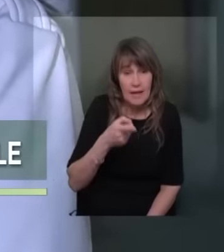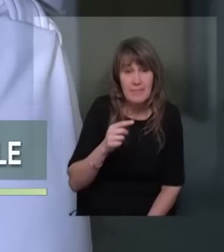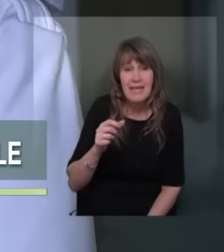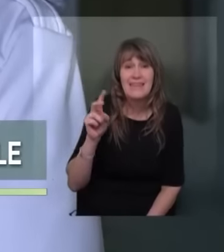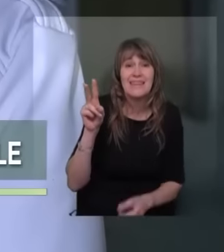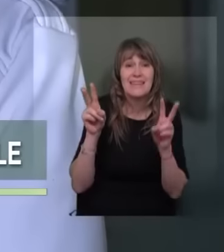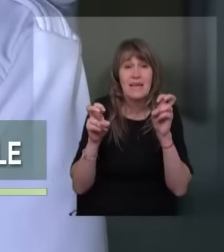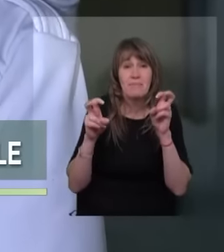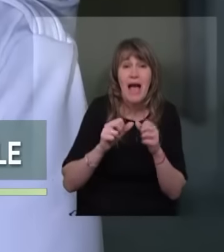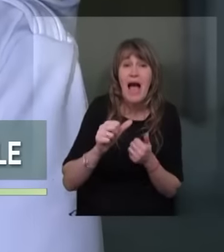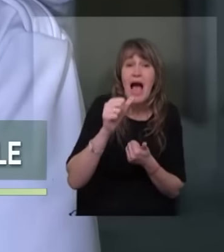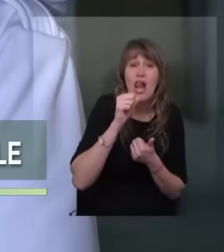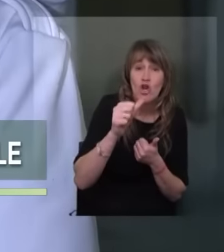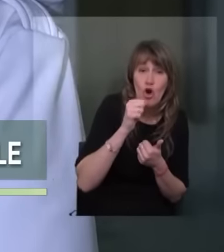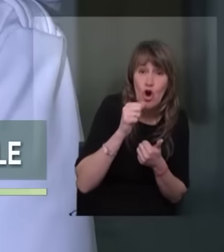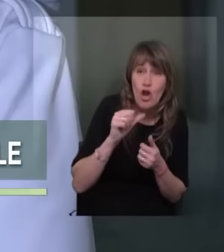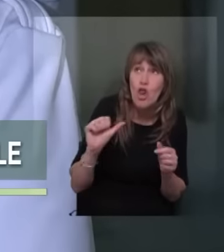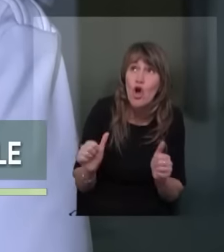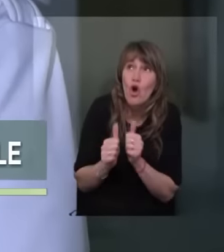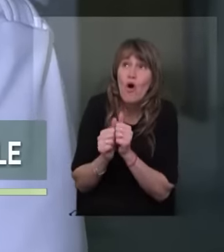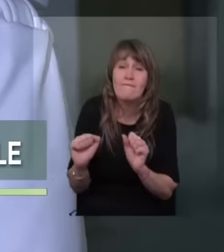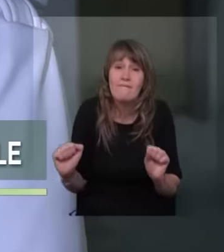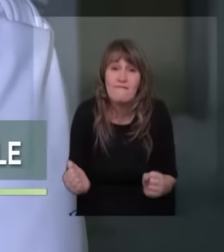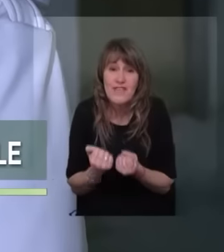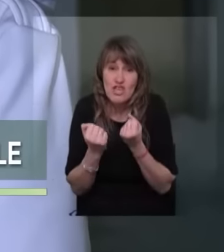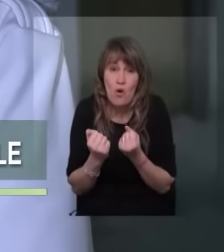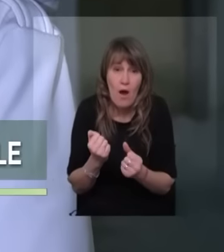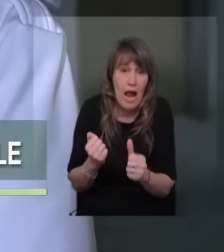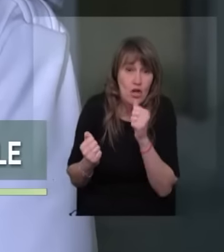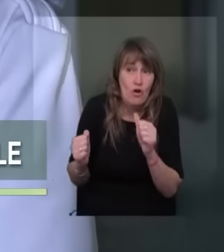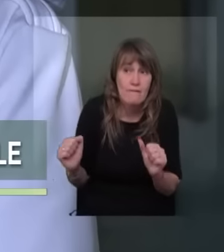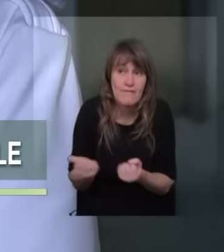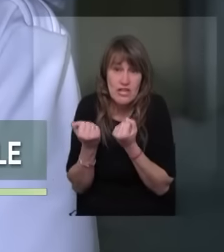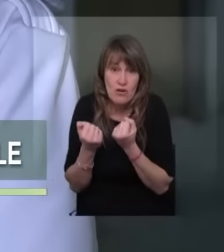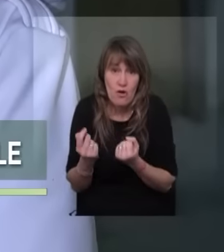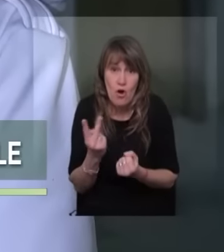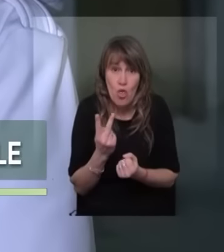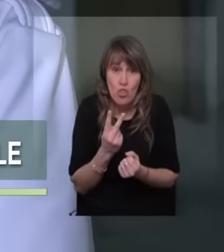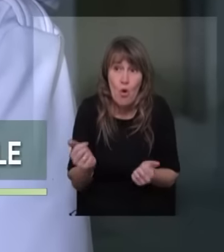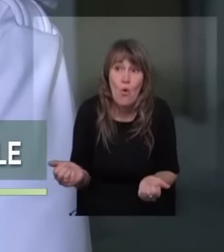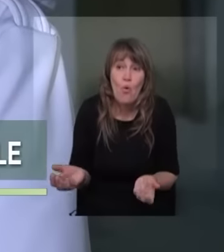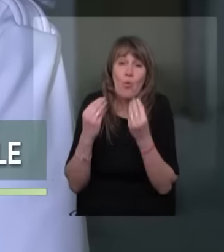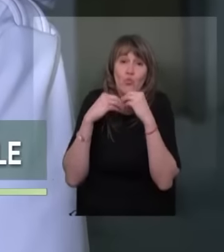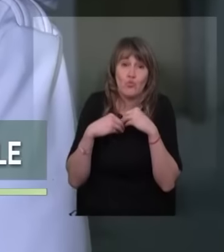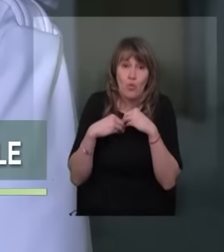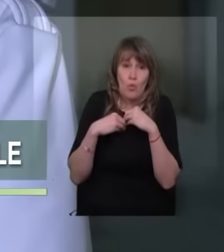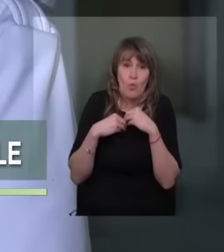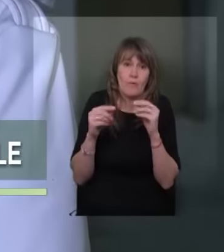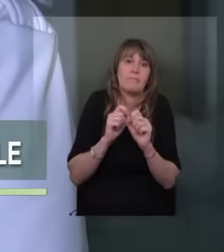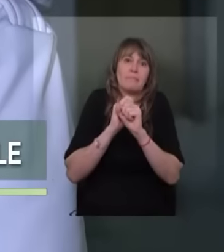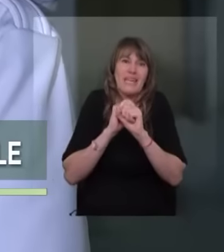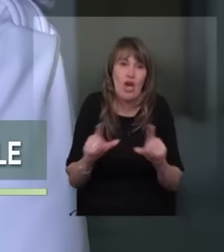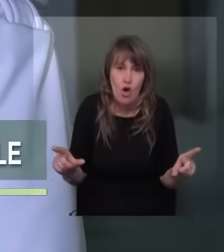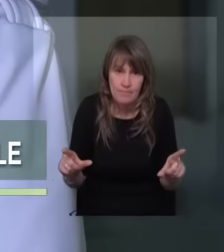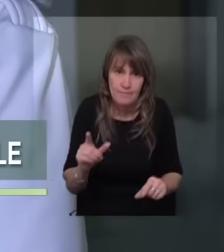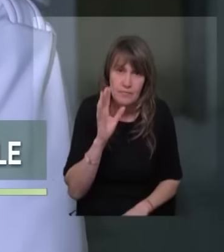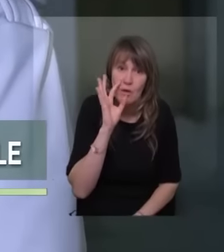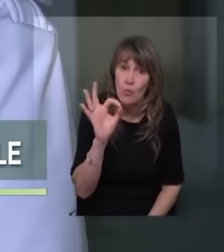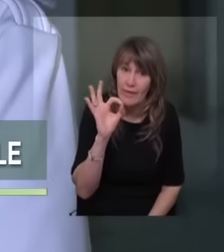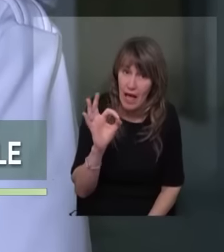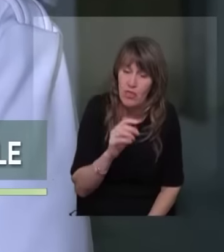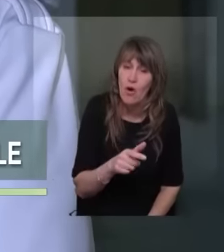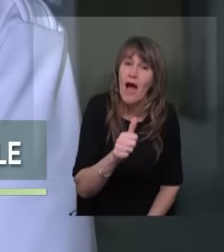alcohol junto con el fío es un combo letal Entonces cuando hay consumo de de alcohol es importante que